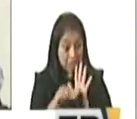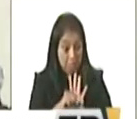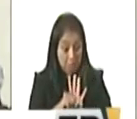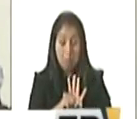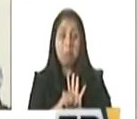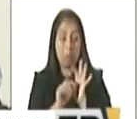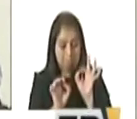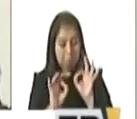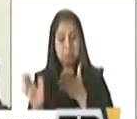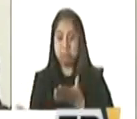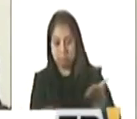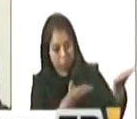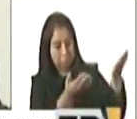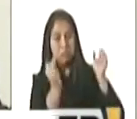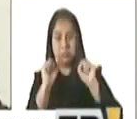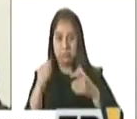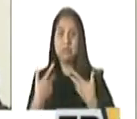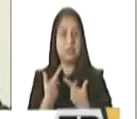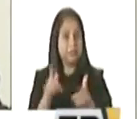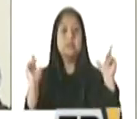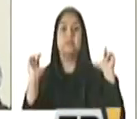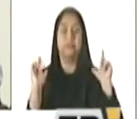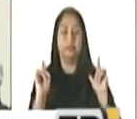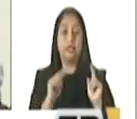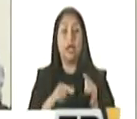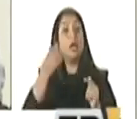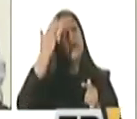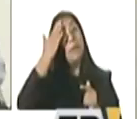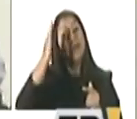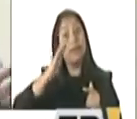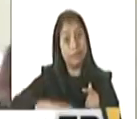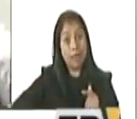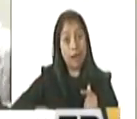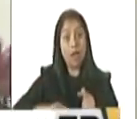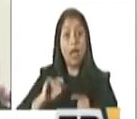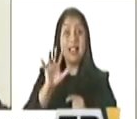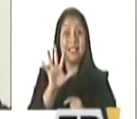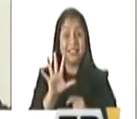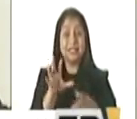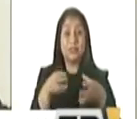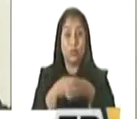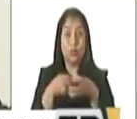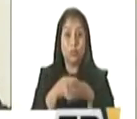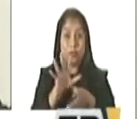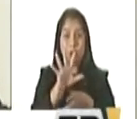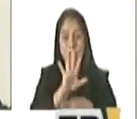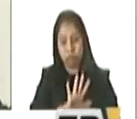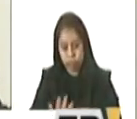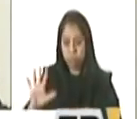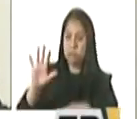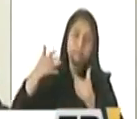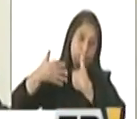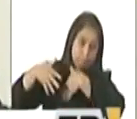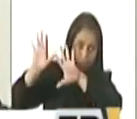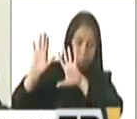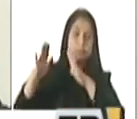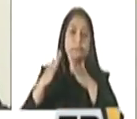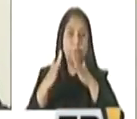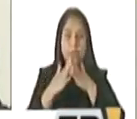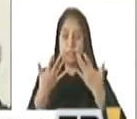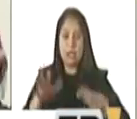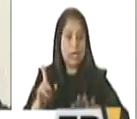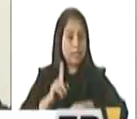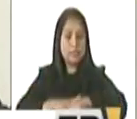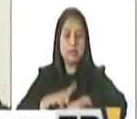libertad y puede salir. El día de mañana salen los primeros 5 del hospital de Villanueva porque ya